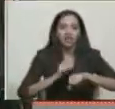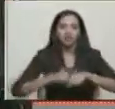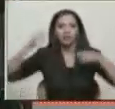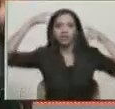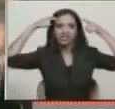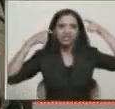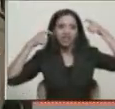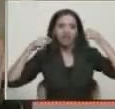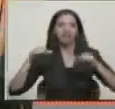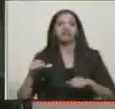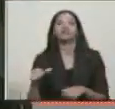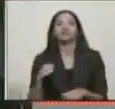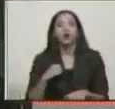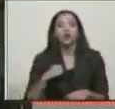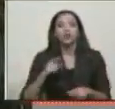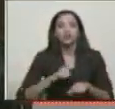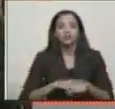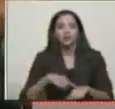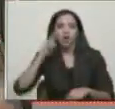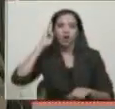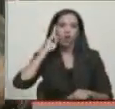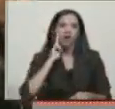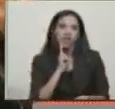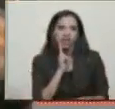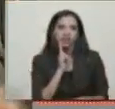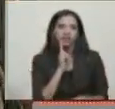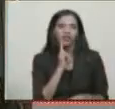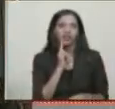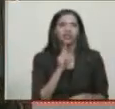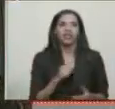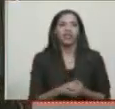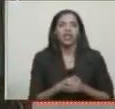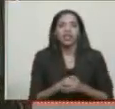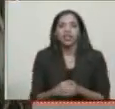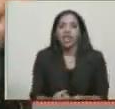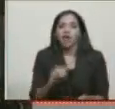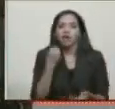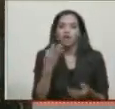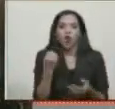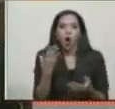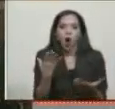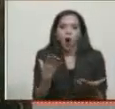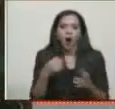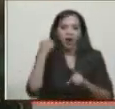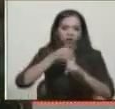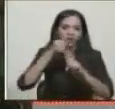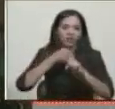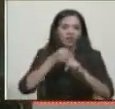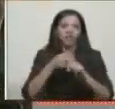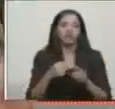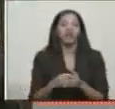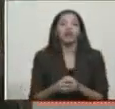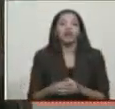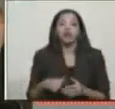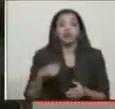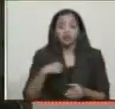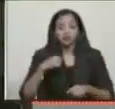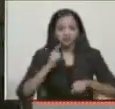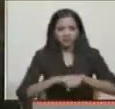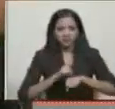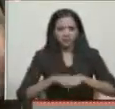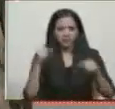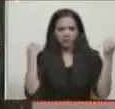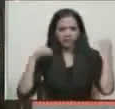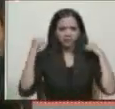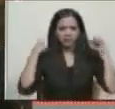son tiempos de Bolívar, son tiempos de Florentino, son tiempos de la rebeldía, de